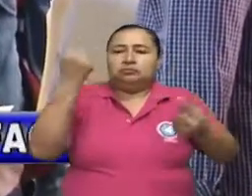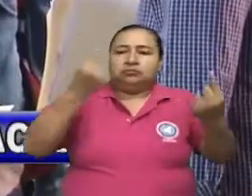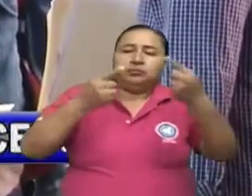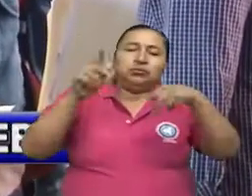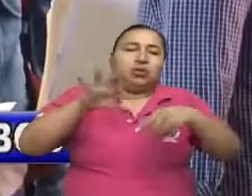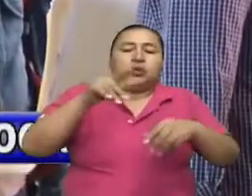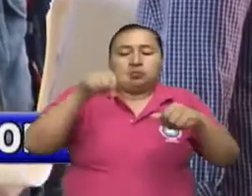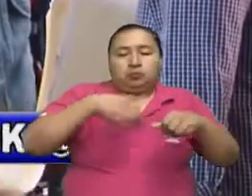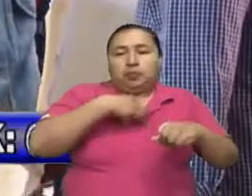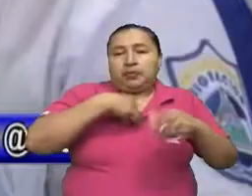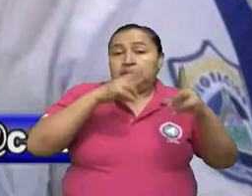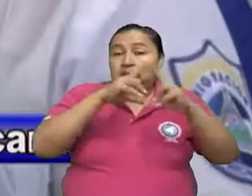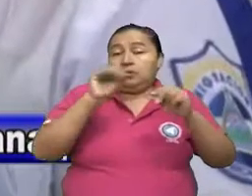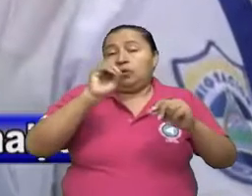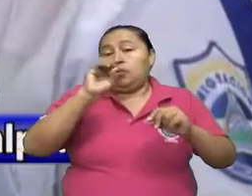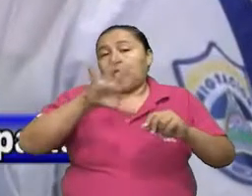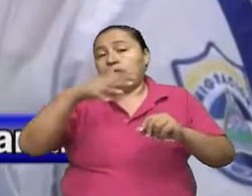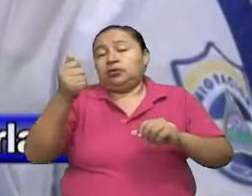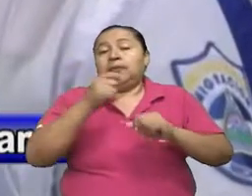y extranjeros.